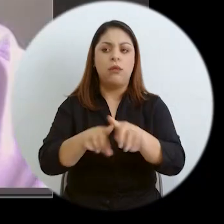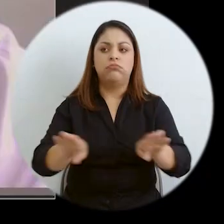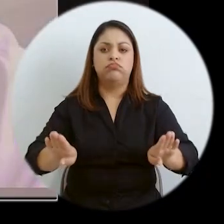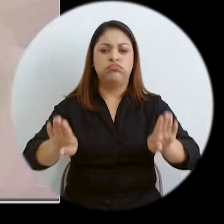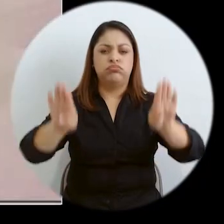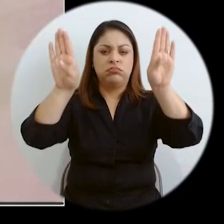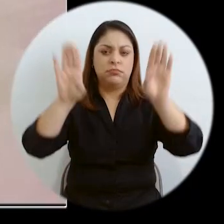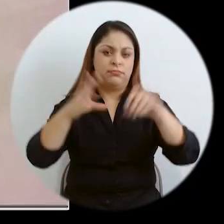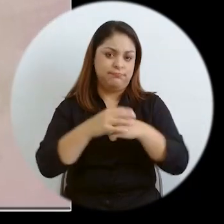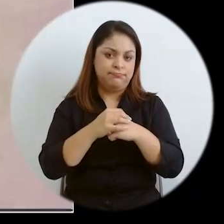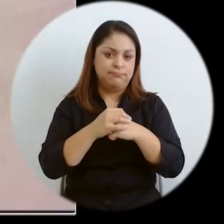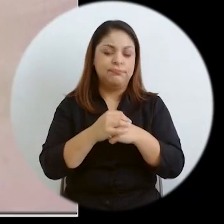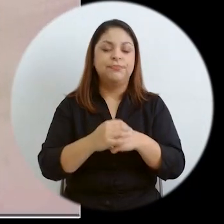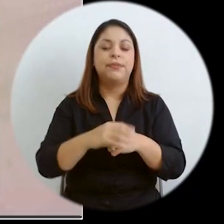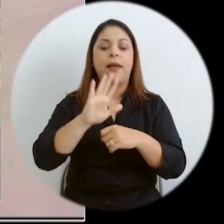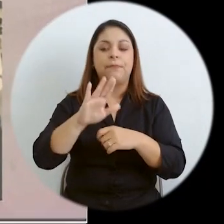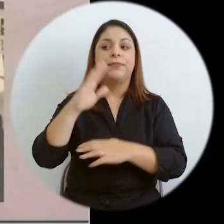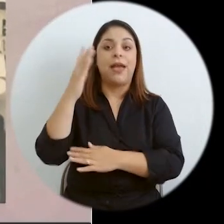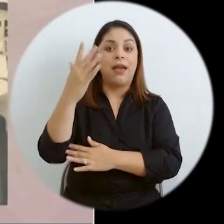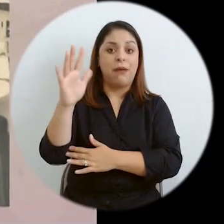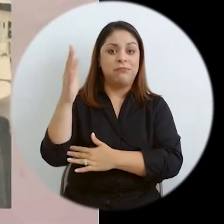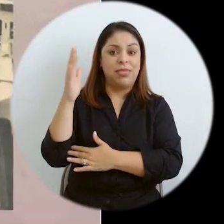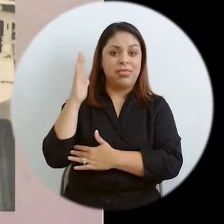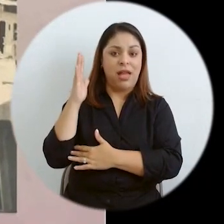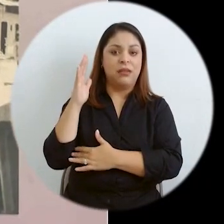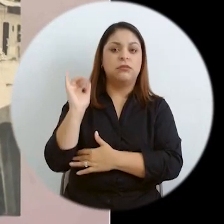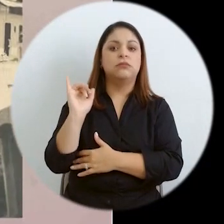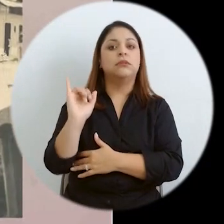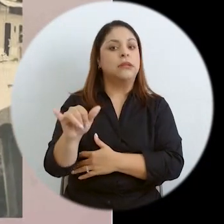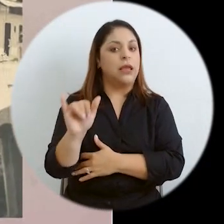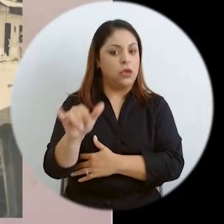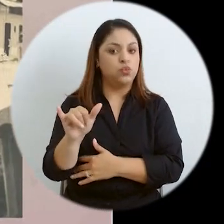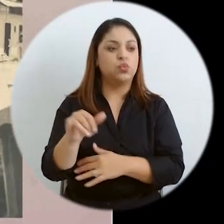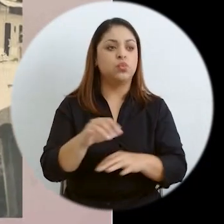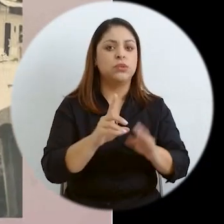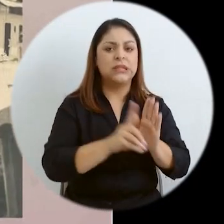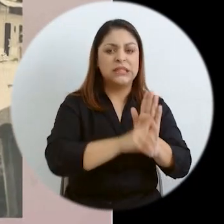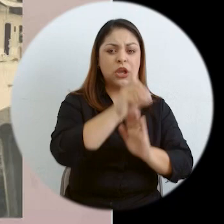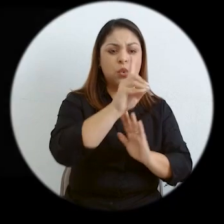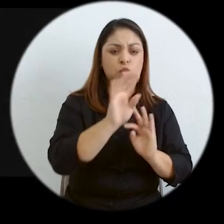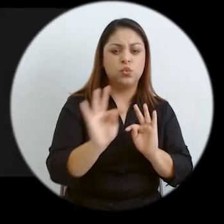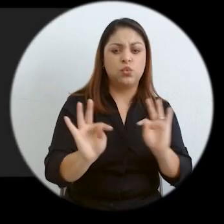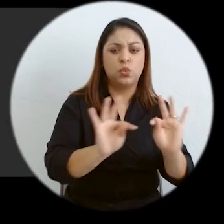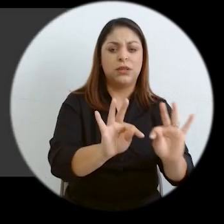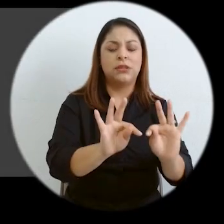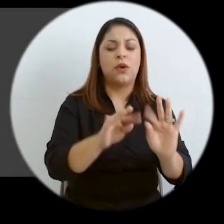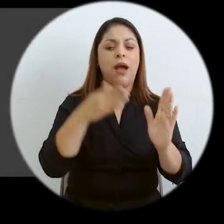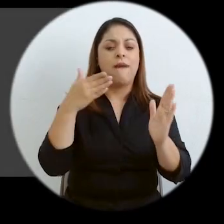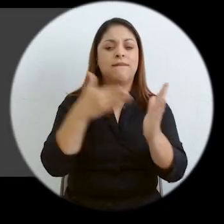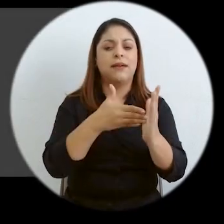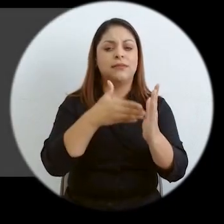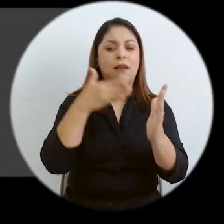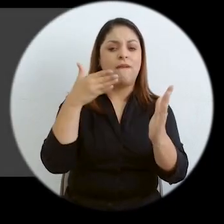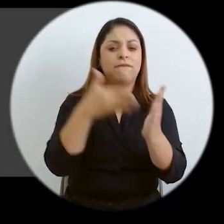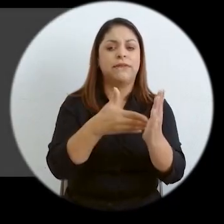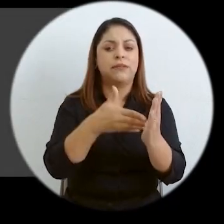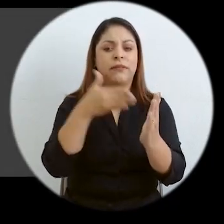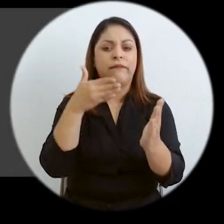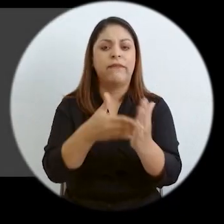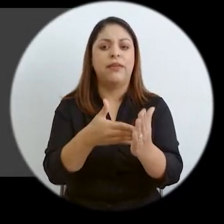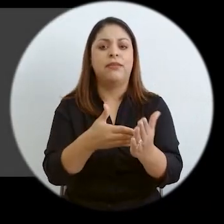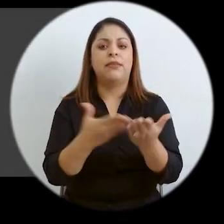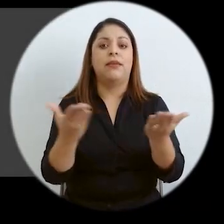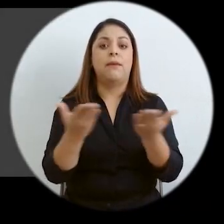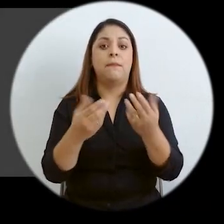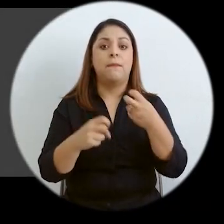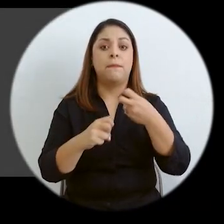finalmente, a nivel ambiental, pues el desarrollo turístico ha provocado que muchos